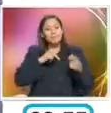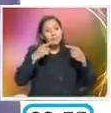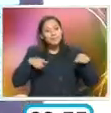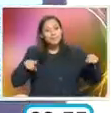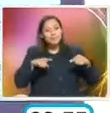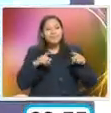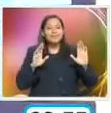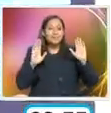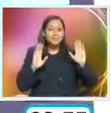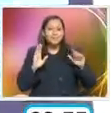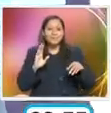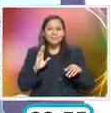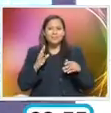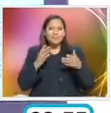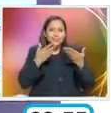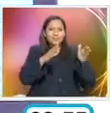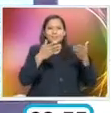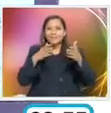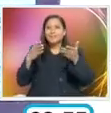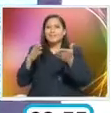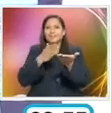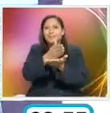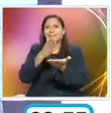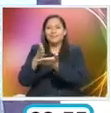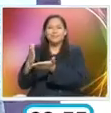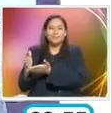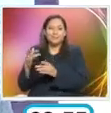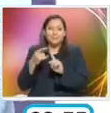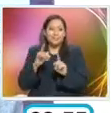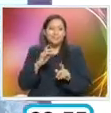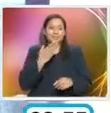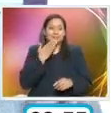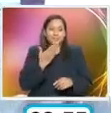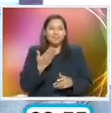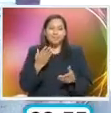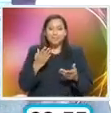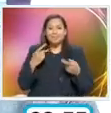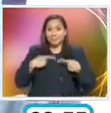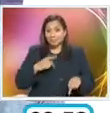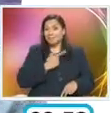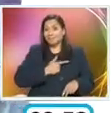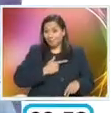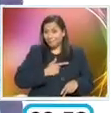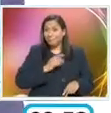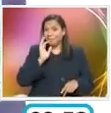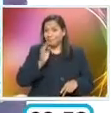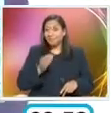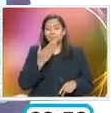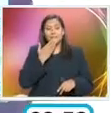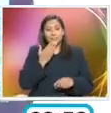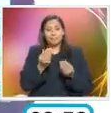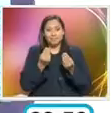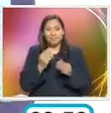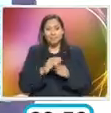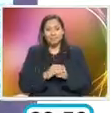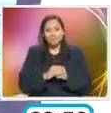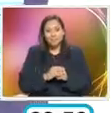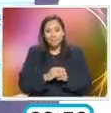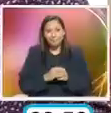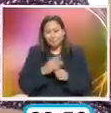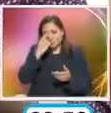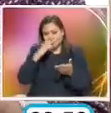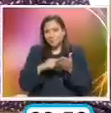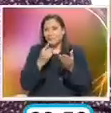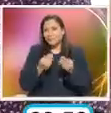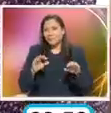dado, no sé, me ha abierto muchas puertas y pues nada, a la gente le gusta, me ha aceptado muchísimo, entonces... Yo creo que el chiste